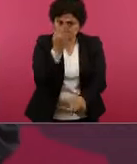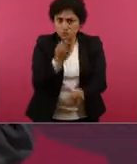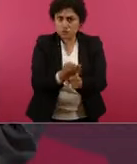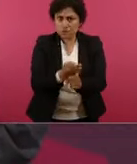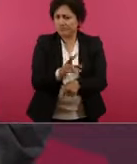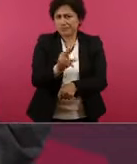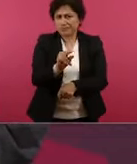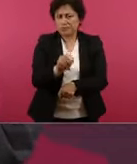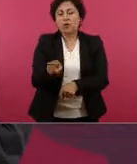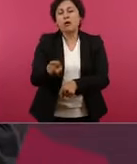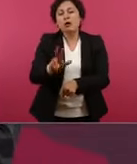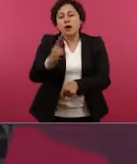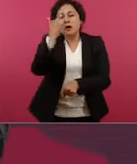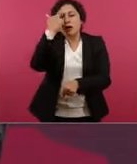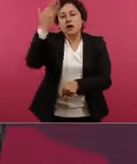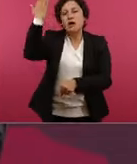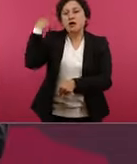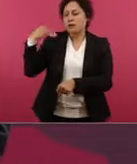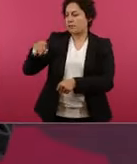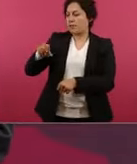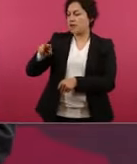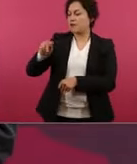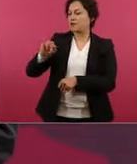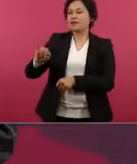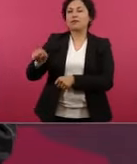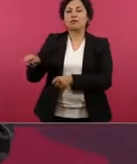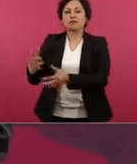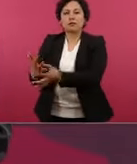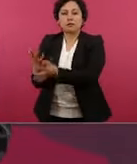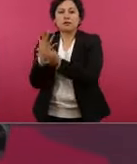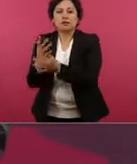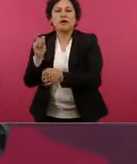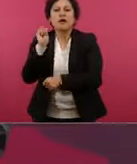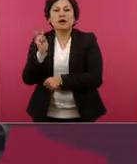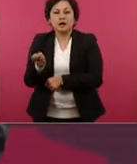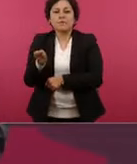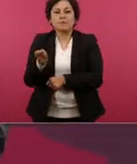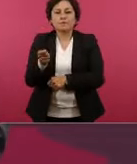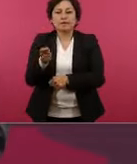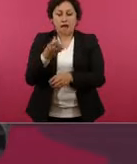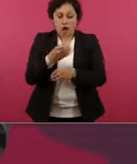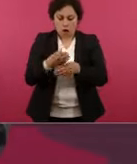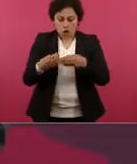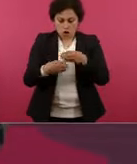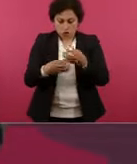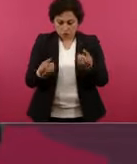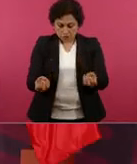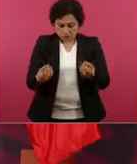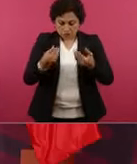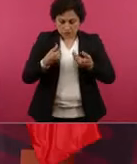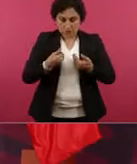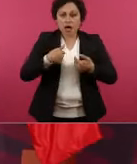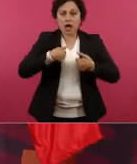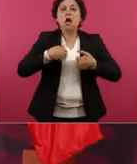buscar el bienestar material, sino el bienestar del alma.